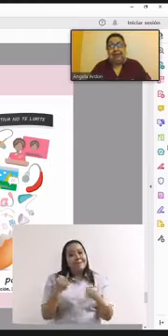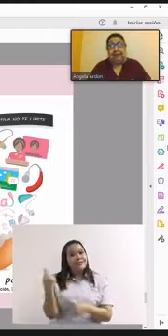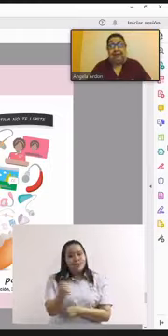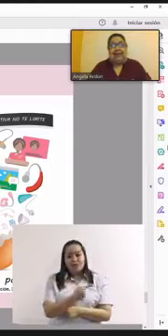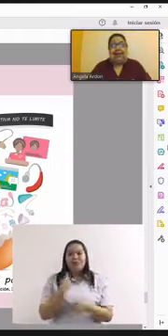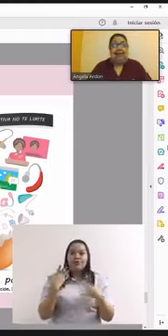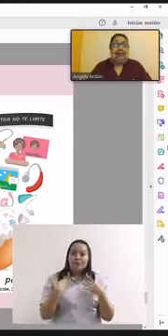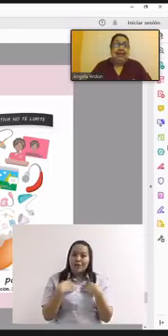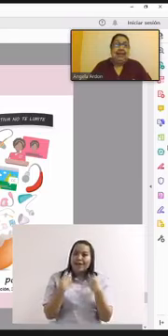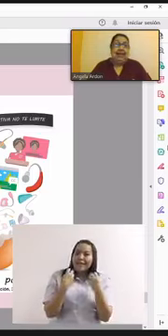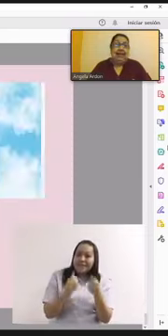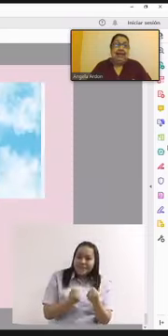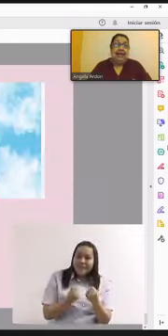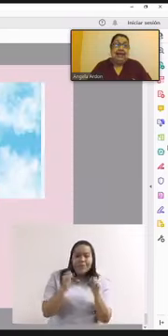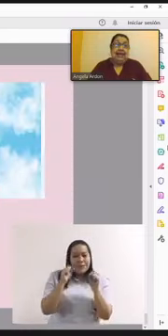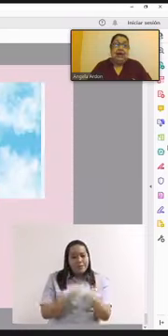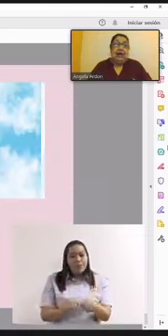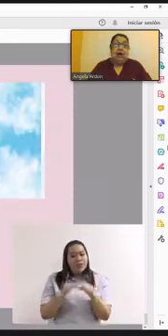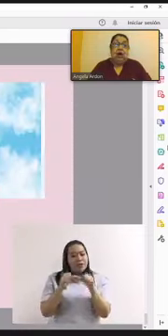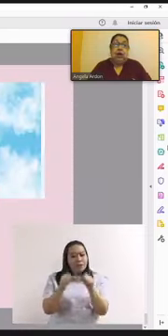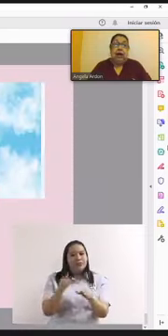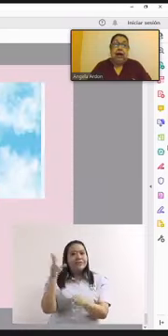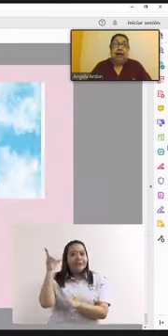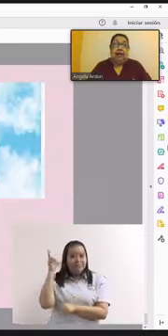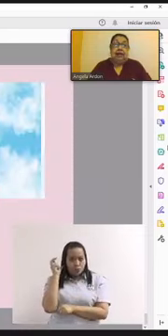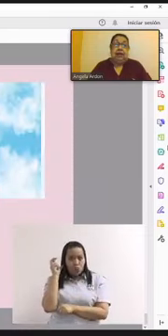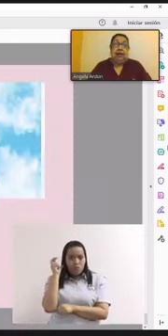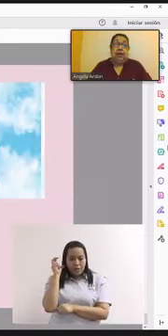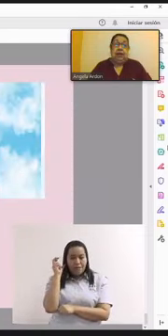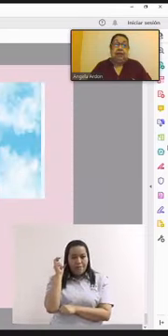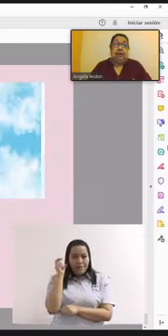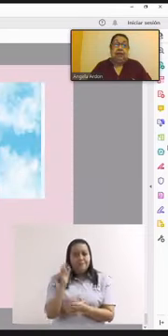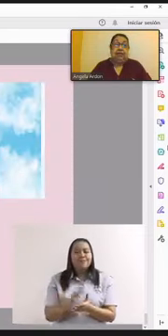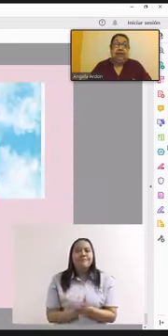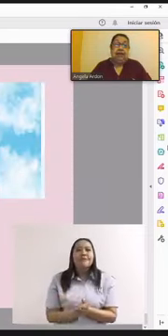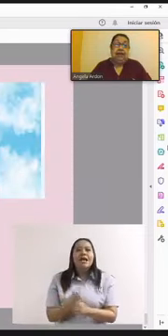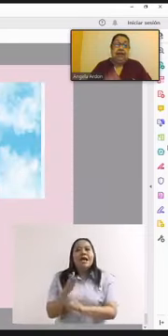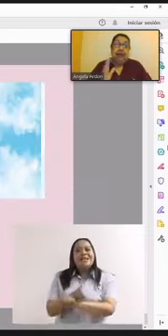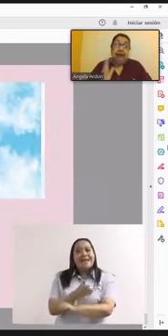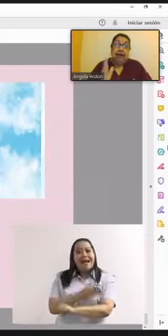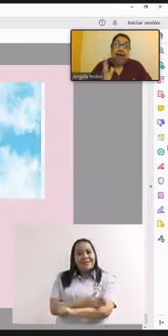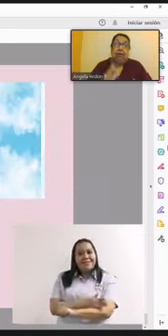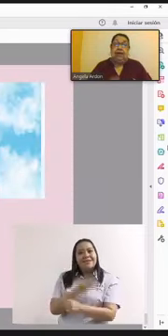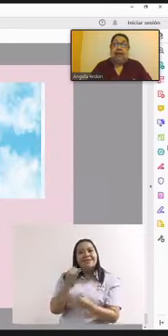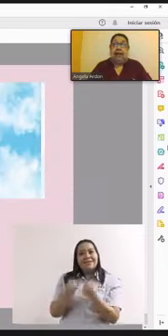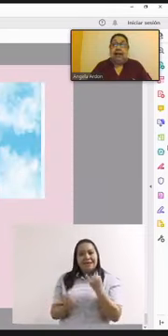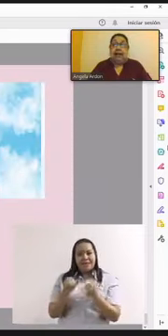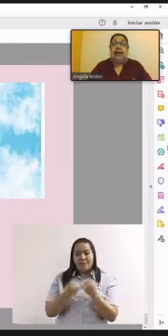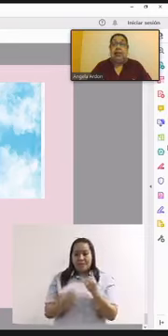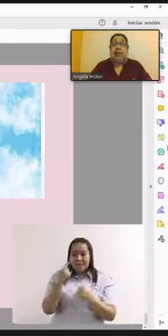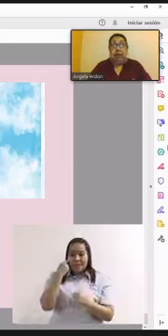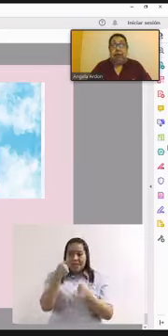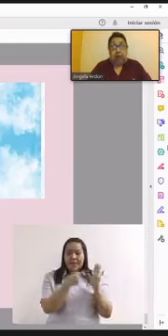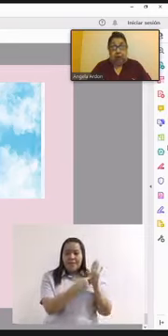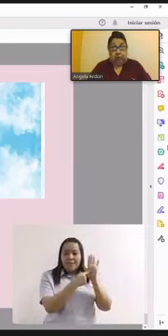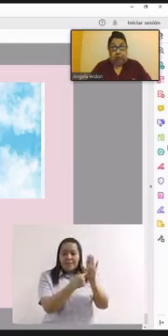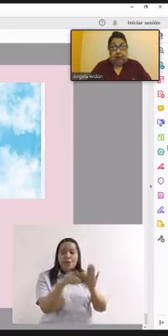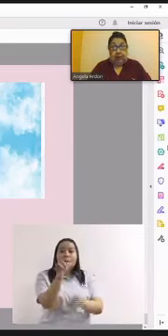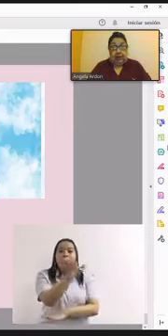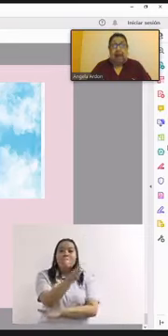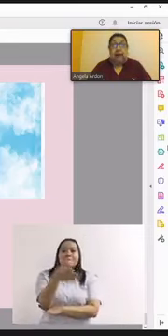escuchar. La siguiente. Y quiero ahora, antes de terminar, presentarles a mi bandera, le cambiaron el